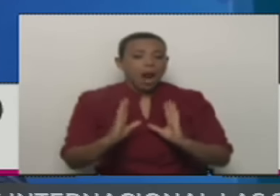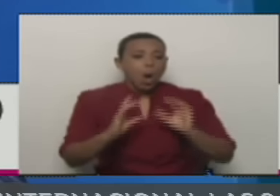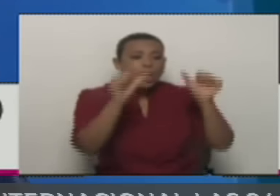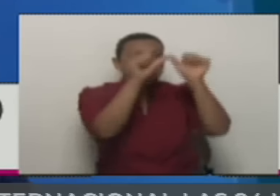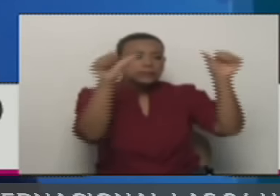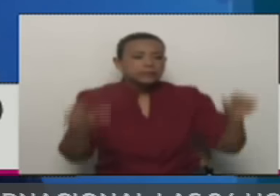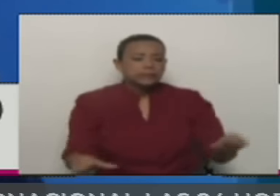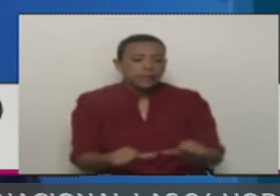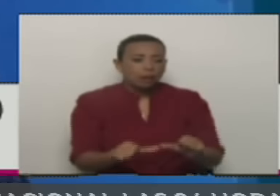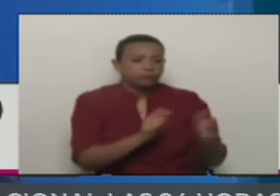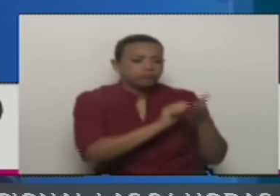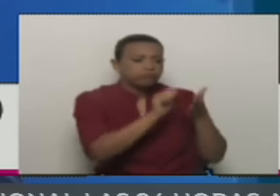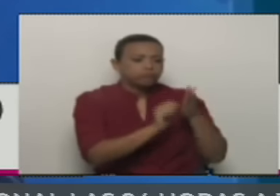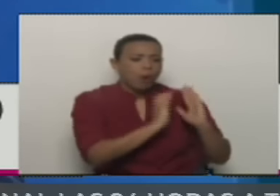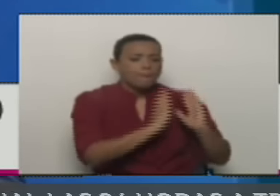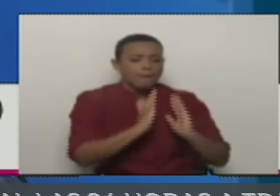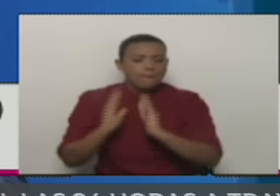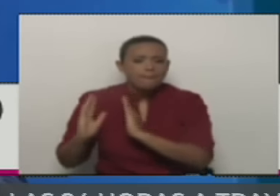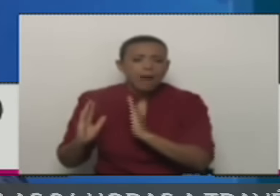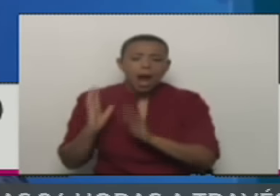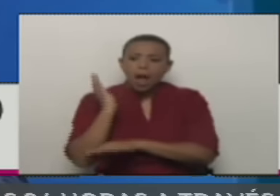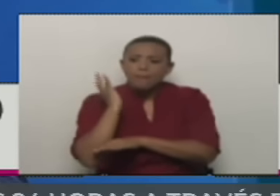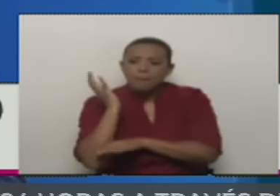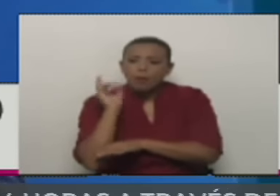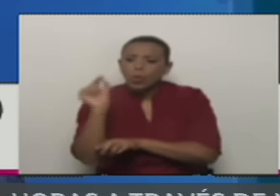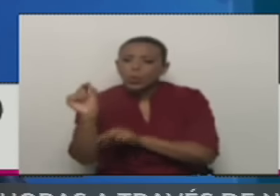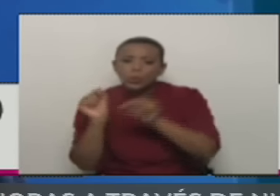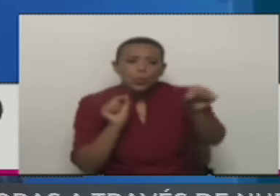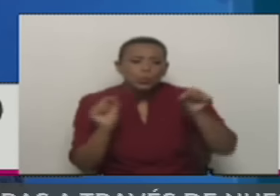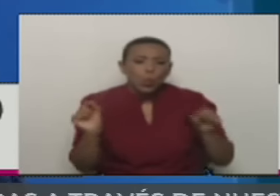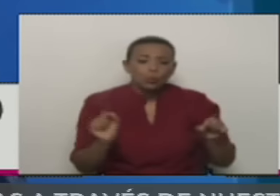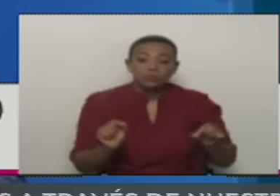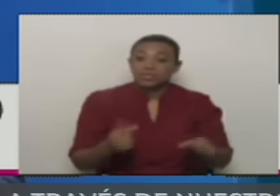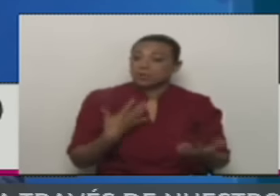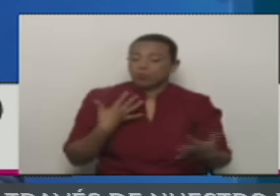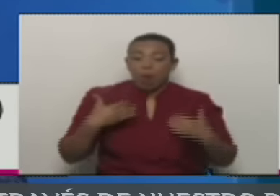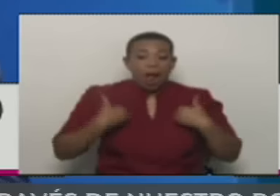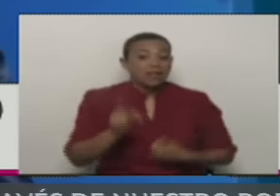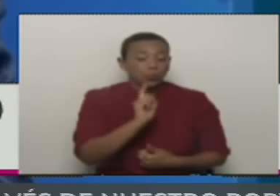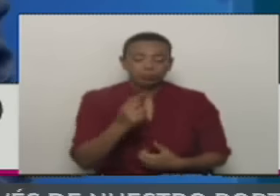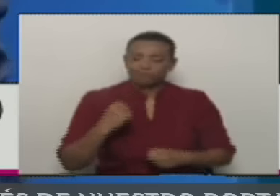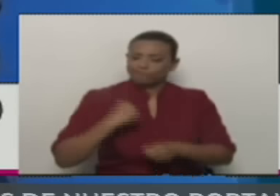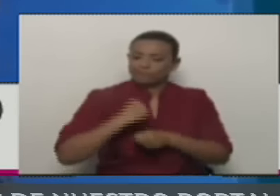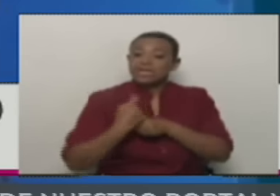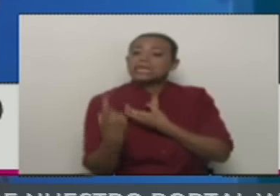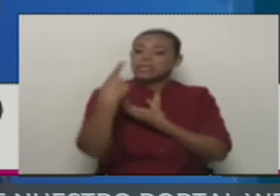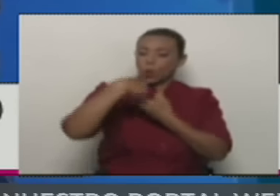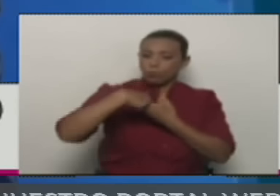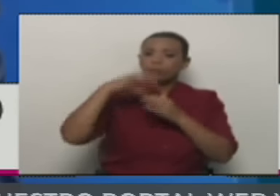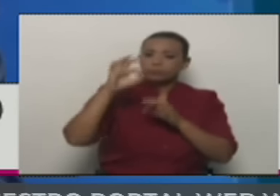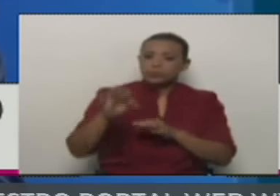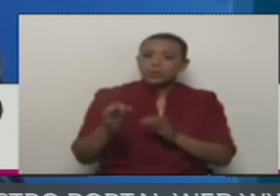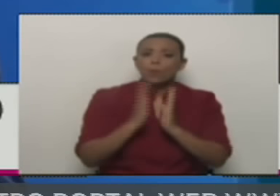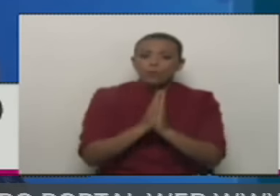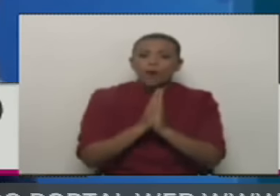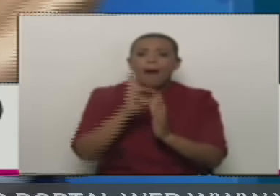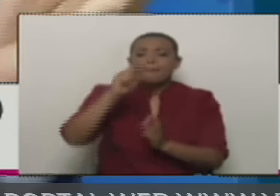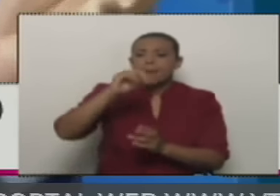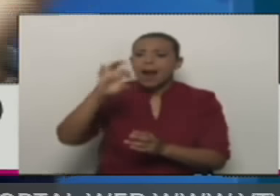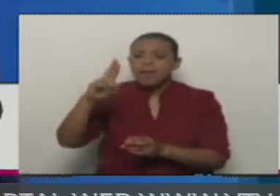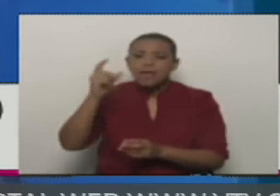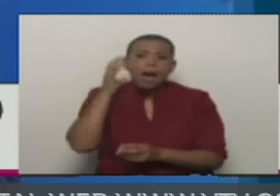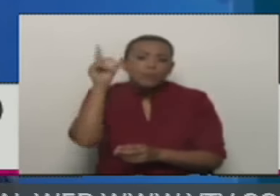sistematización, la preparación de asamblea, y es incansable. Así que bueno, que se incorpore Héctor Rodríguez y María Cristina